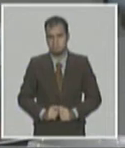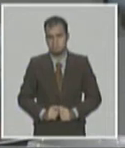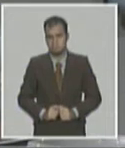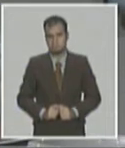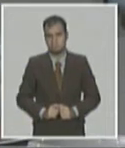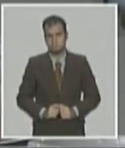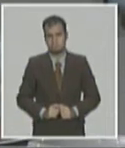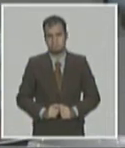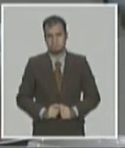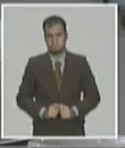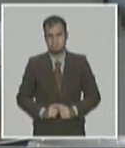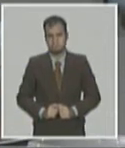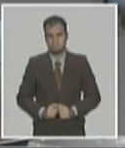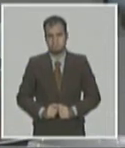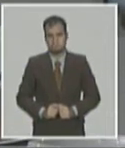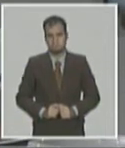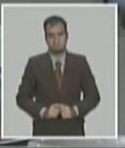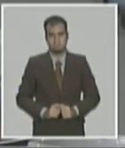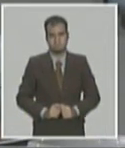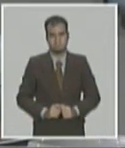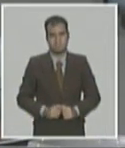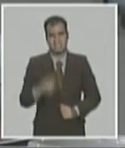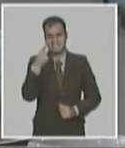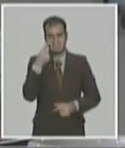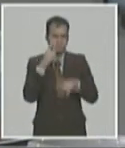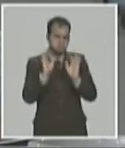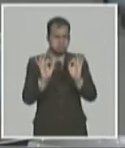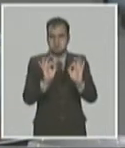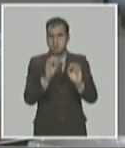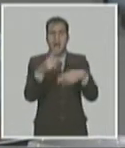hecho siempre el compañero Machado Ventura,